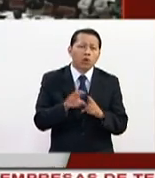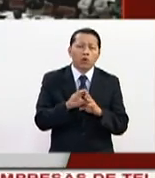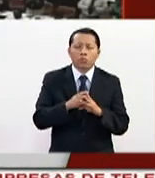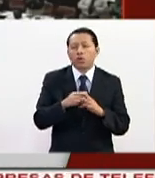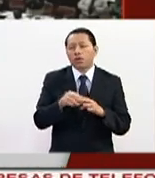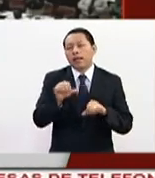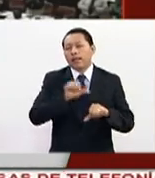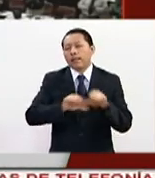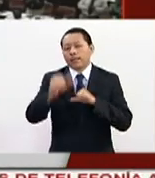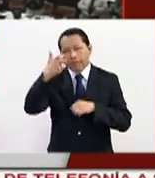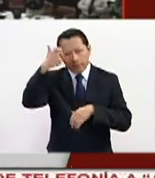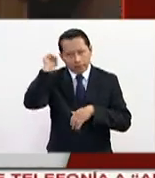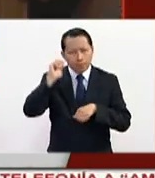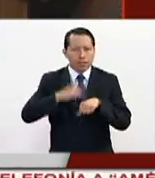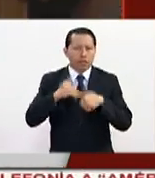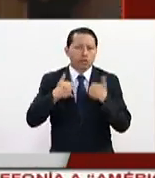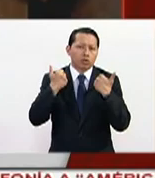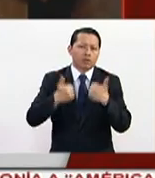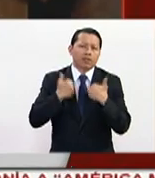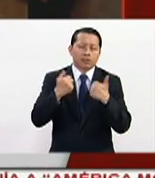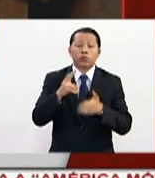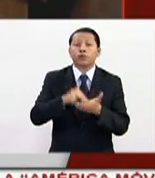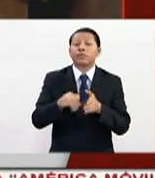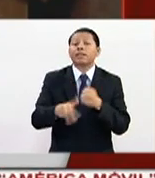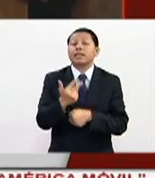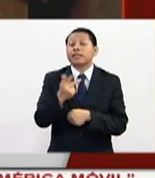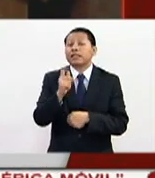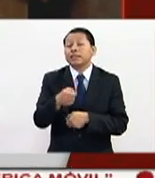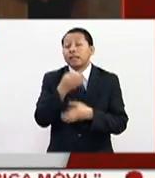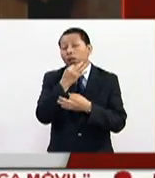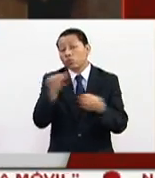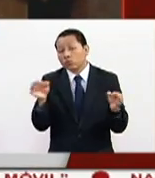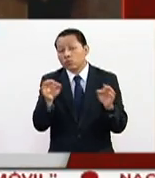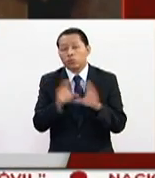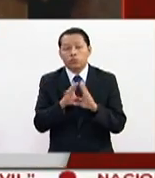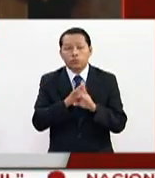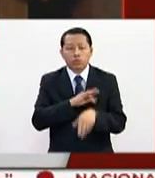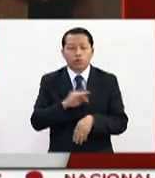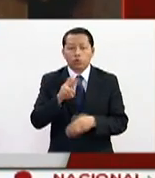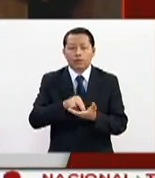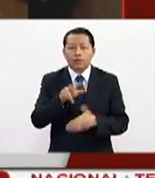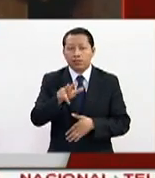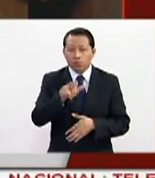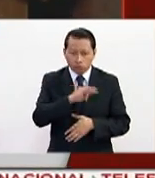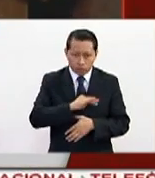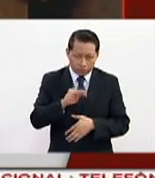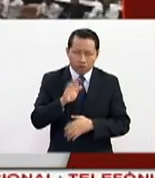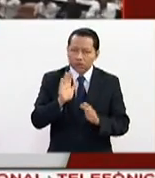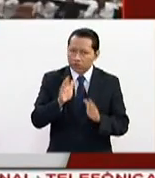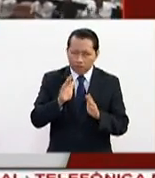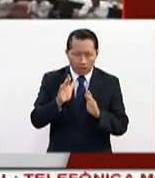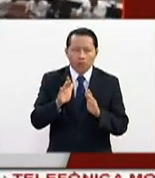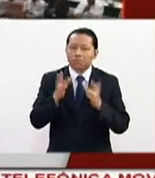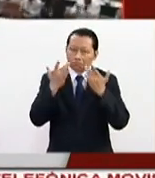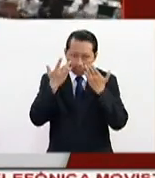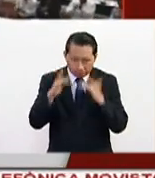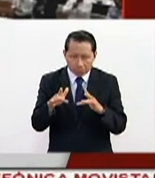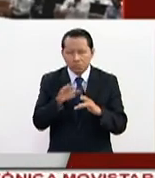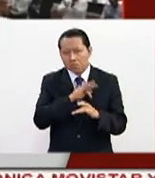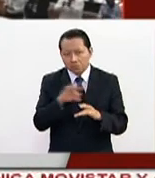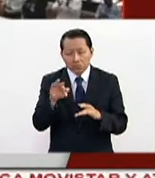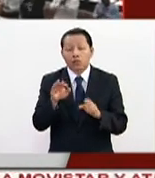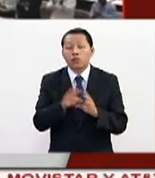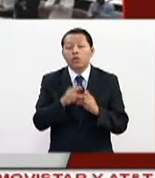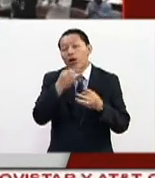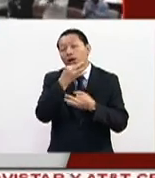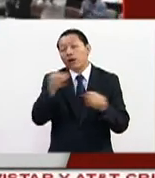más jóvenes. A partir de 2013 él ya anuncia su intención de que en 2018 dejaría el cargo. Y esto pues anunciando también